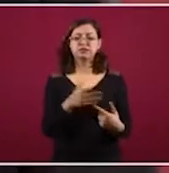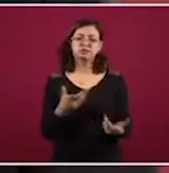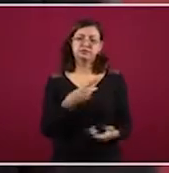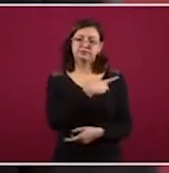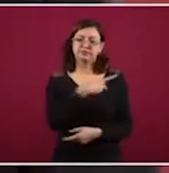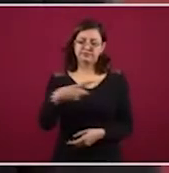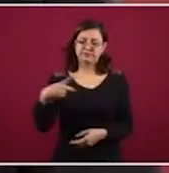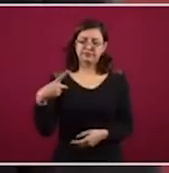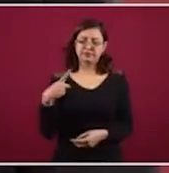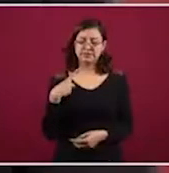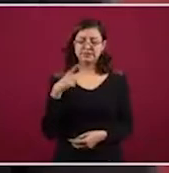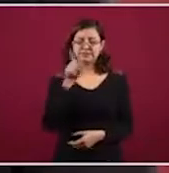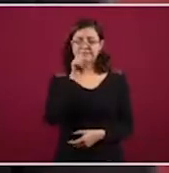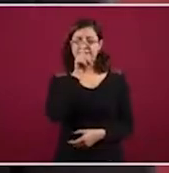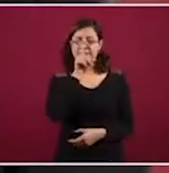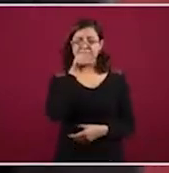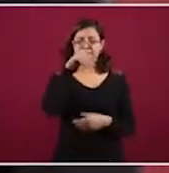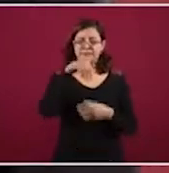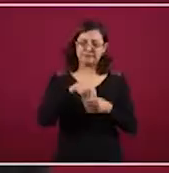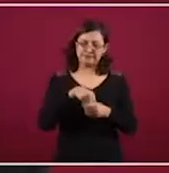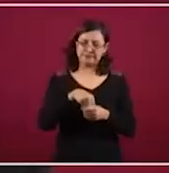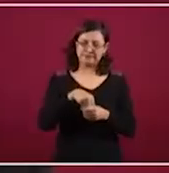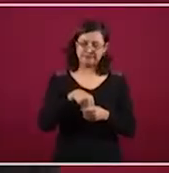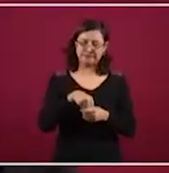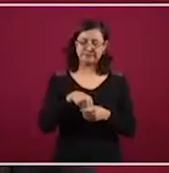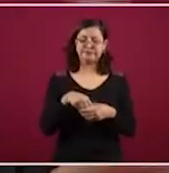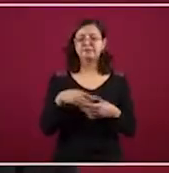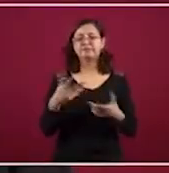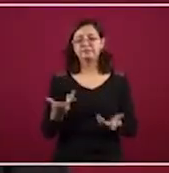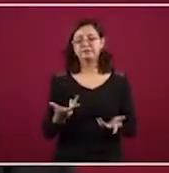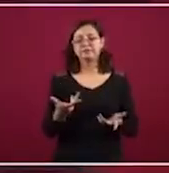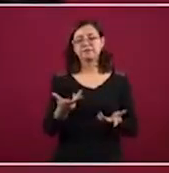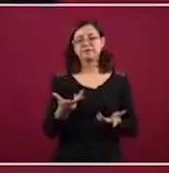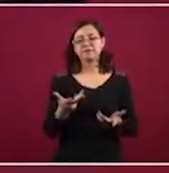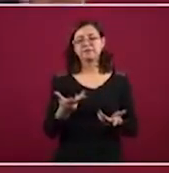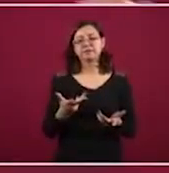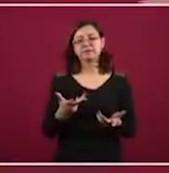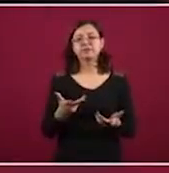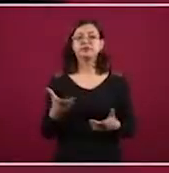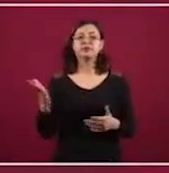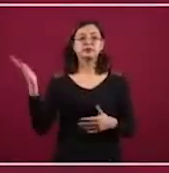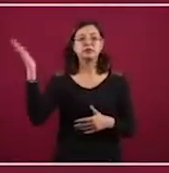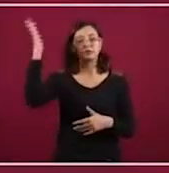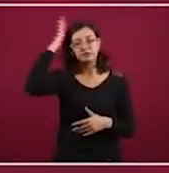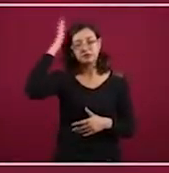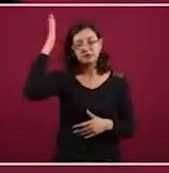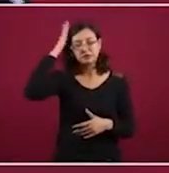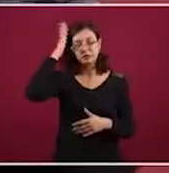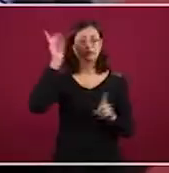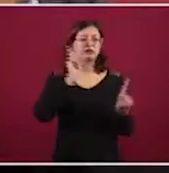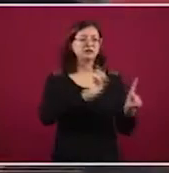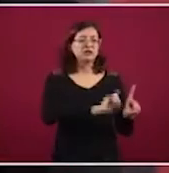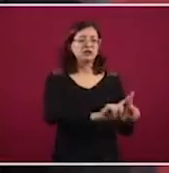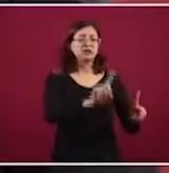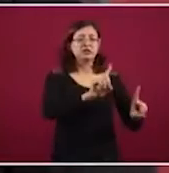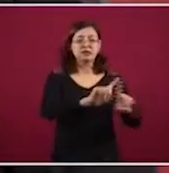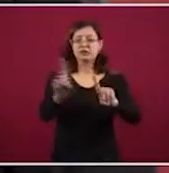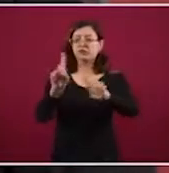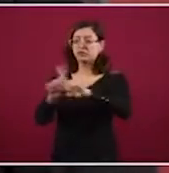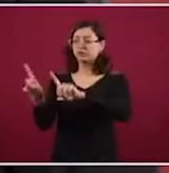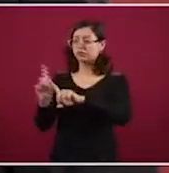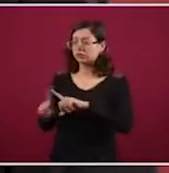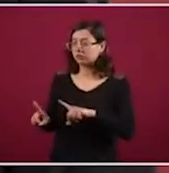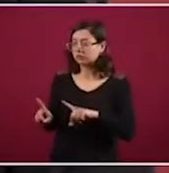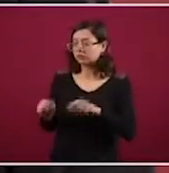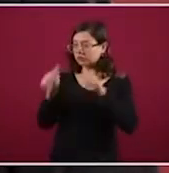intimidad, y si pueden evitar que vengan dirigentes que luego utilizan